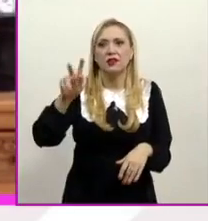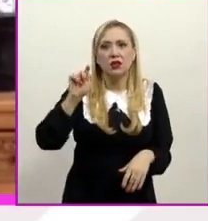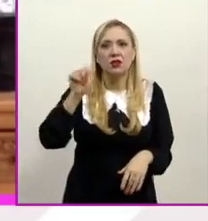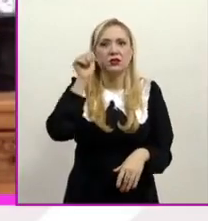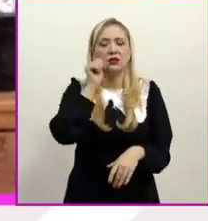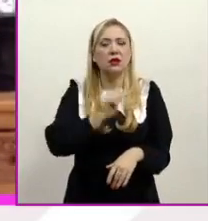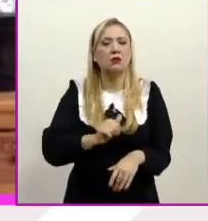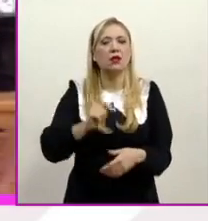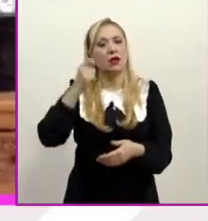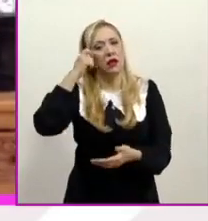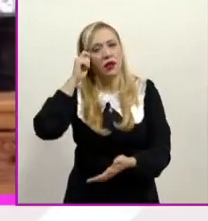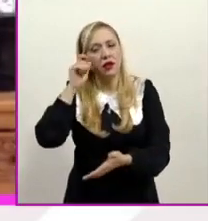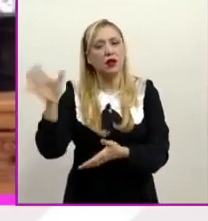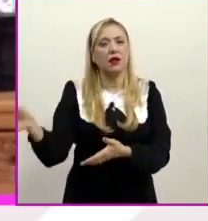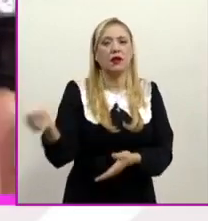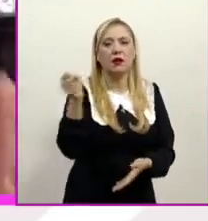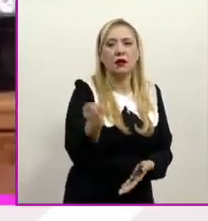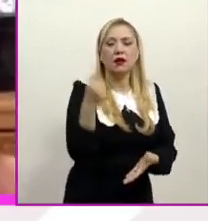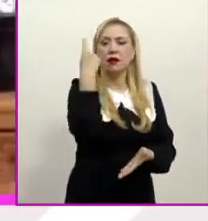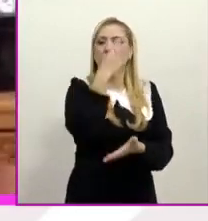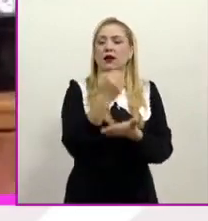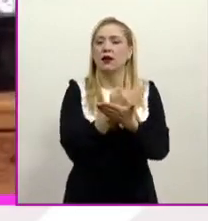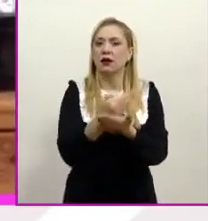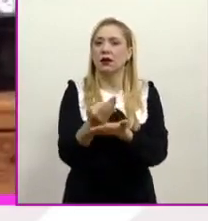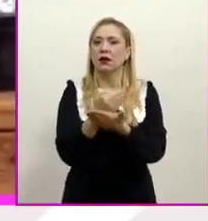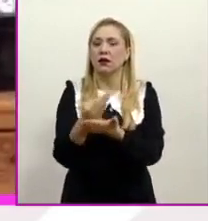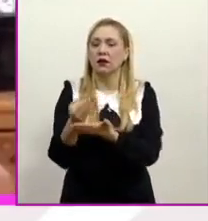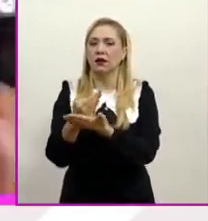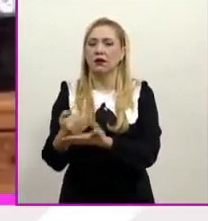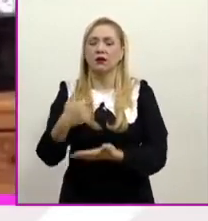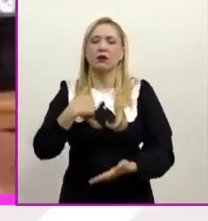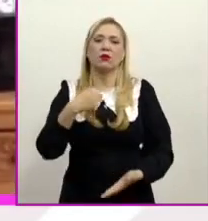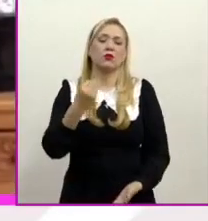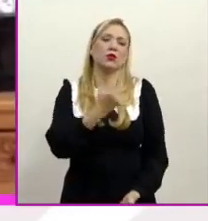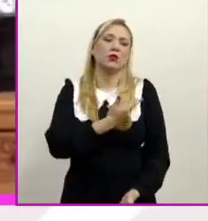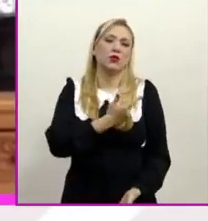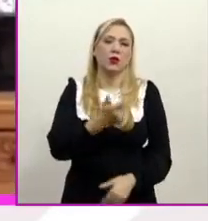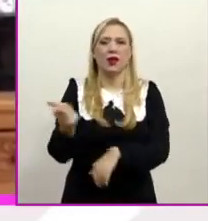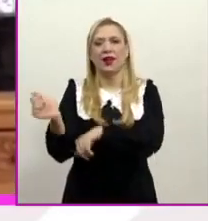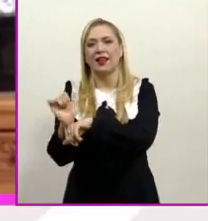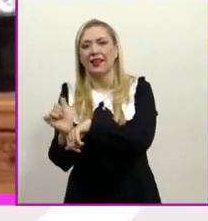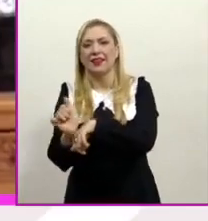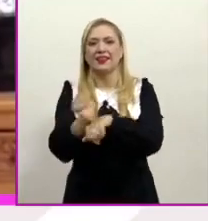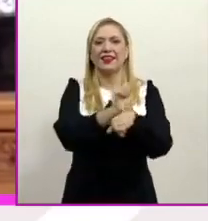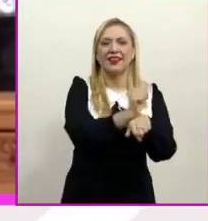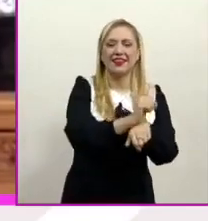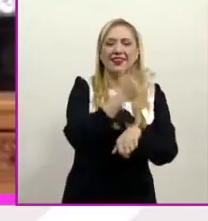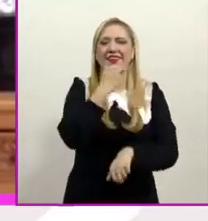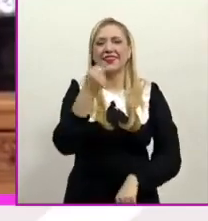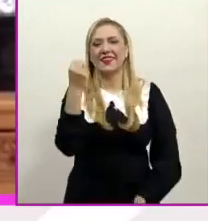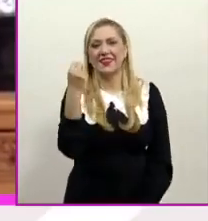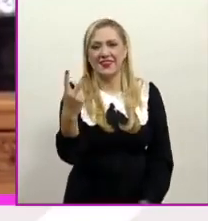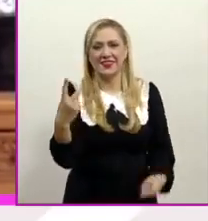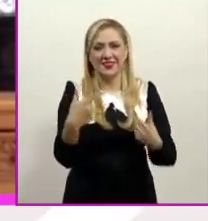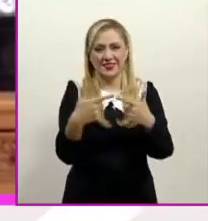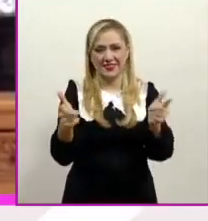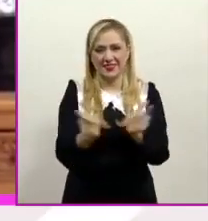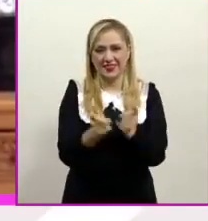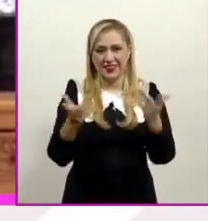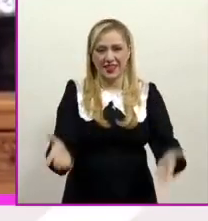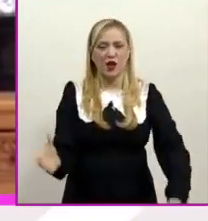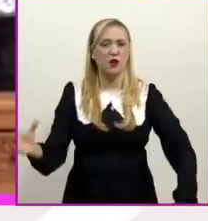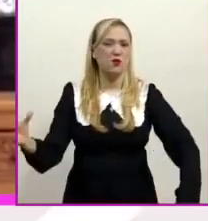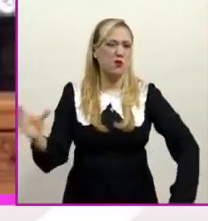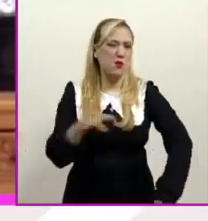comunicación. Y hoy me da muchísimo gusto recibir a dos personas, actriz, actor, que pertenecen justamente a esta agrupación de Poder